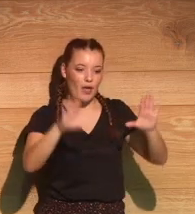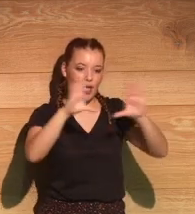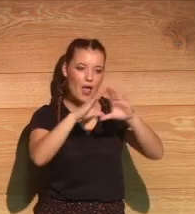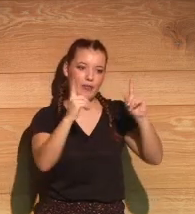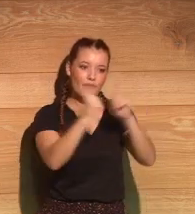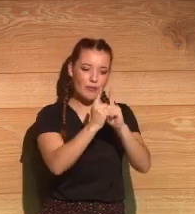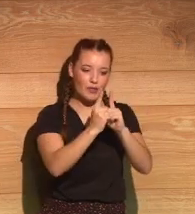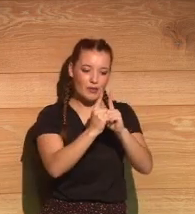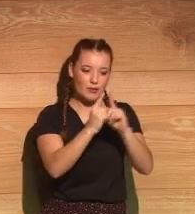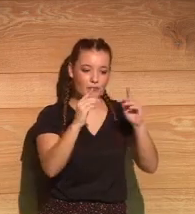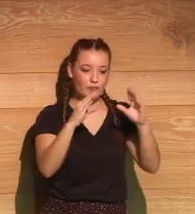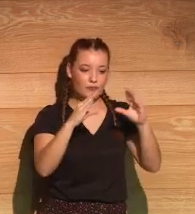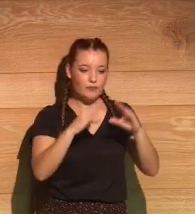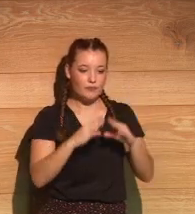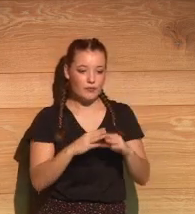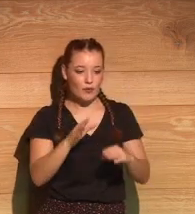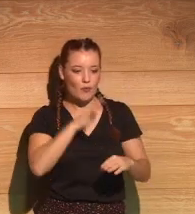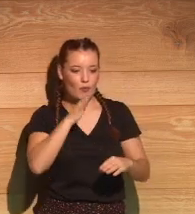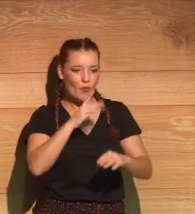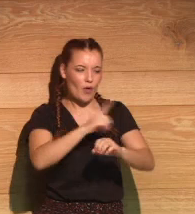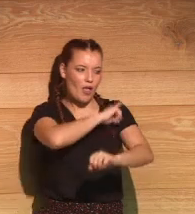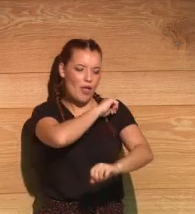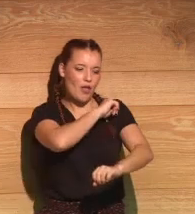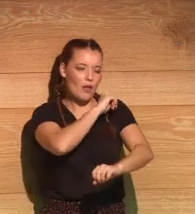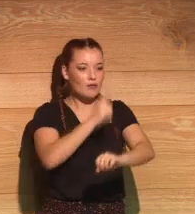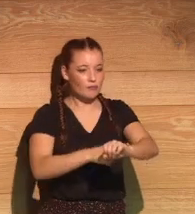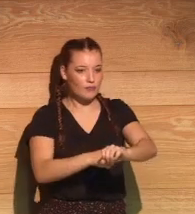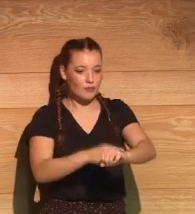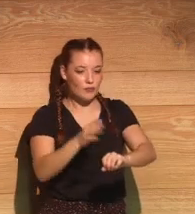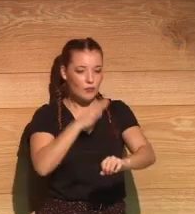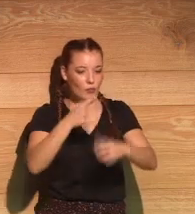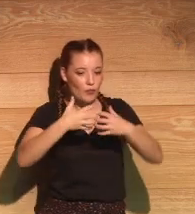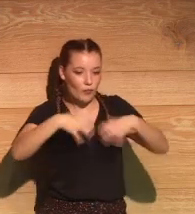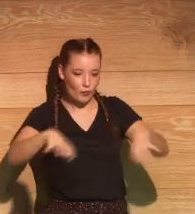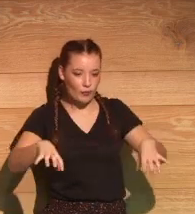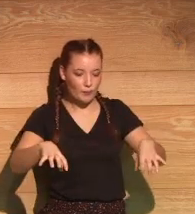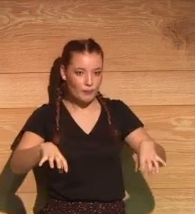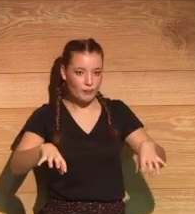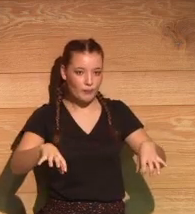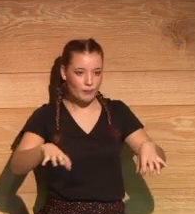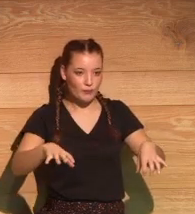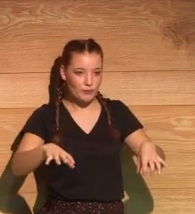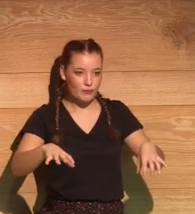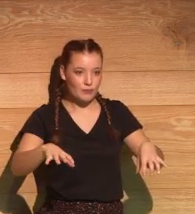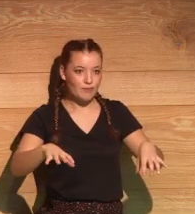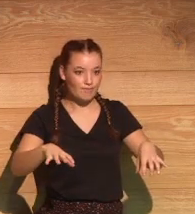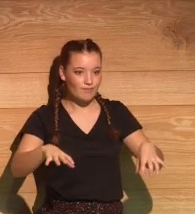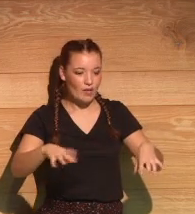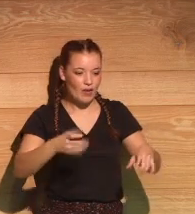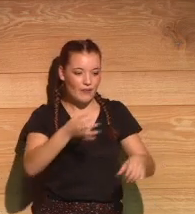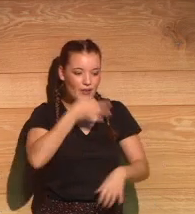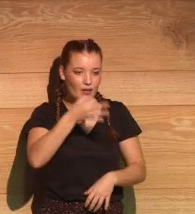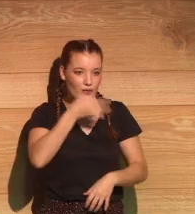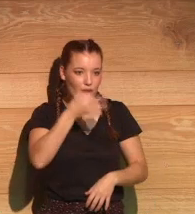más, digamos, la que más acepta la pluralidad nacional de España, pero también aquella en la que calan más los